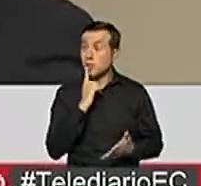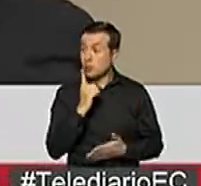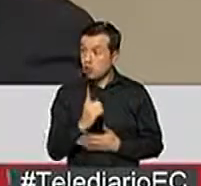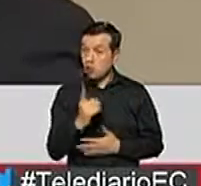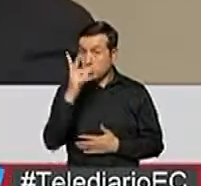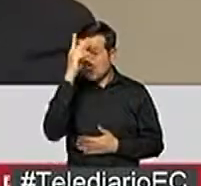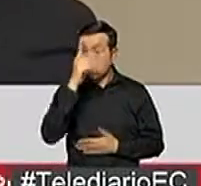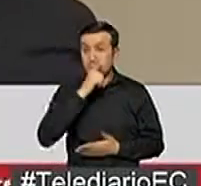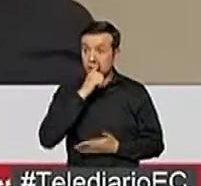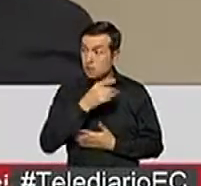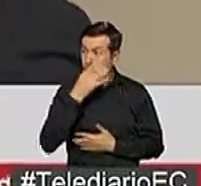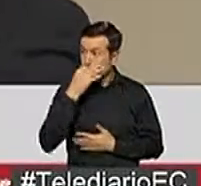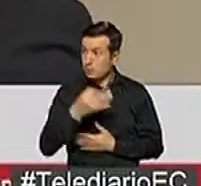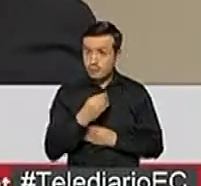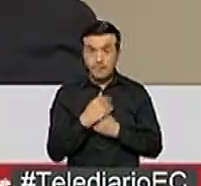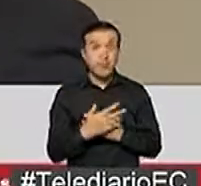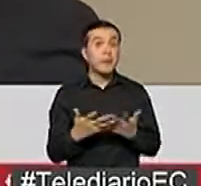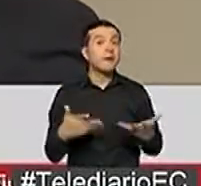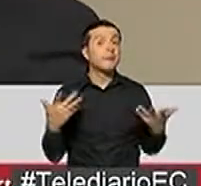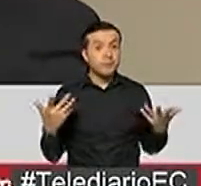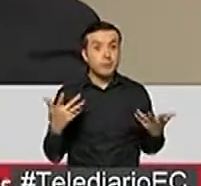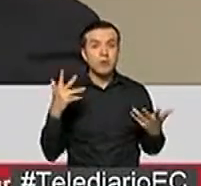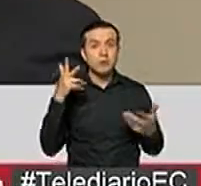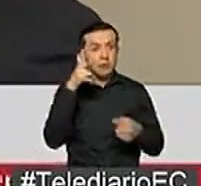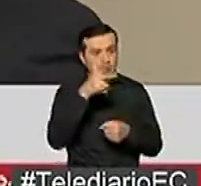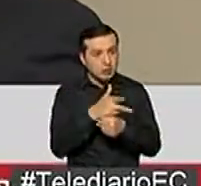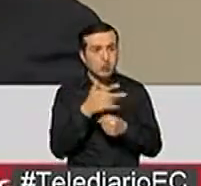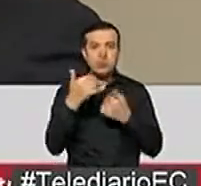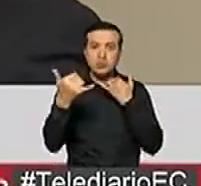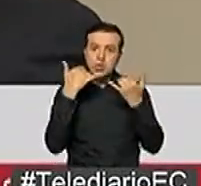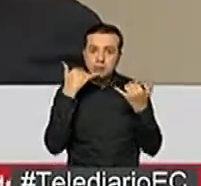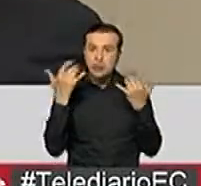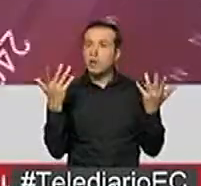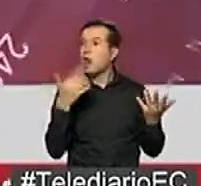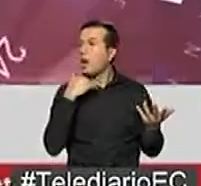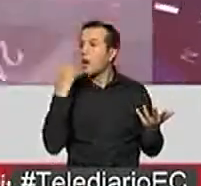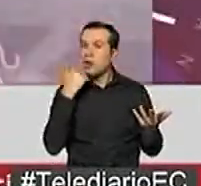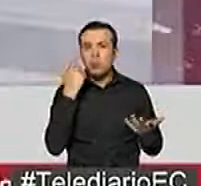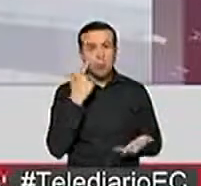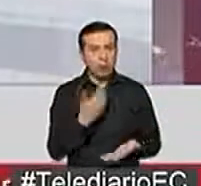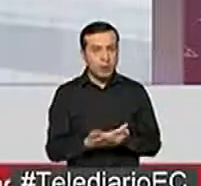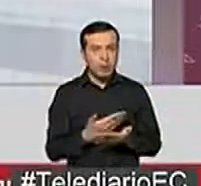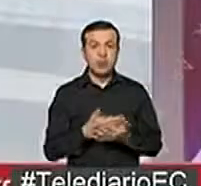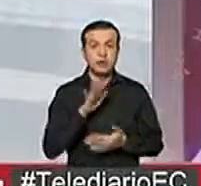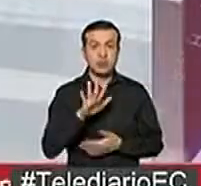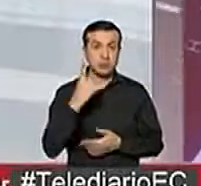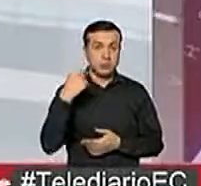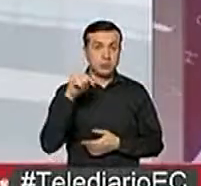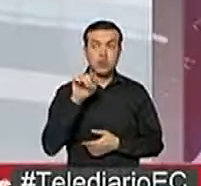es verdad, entonces deberían haber videos, llamadas, comunicaciones.